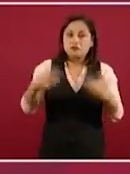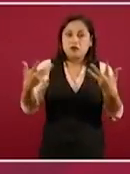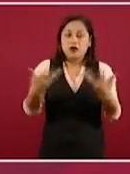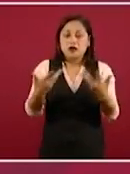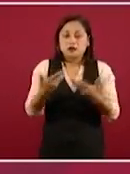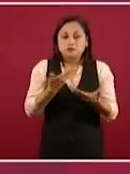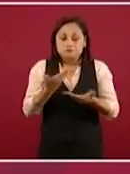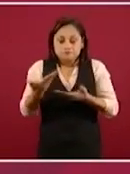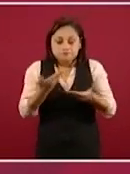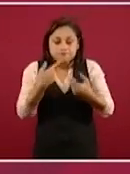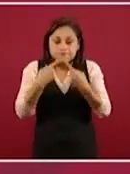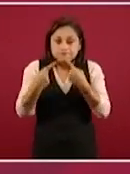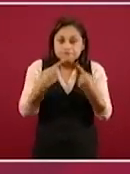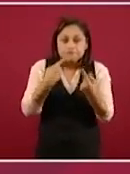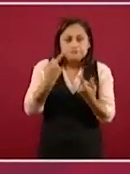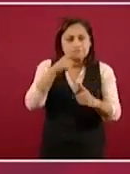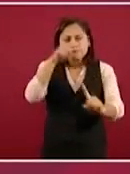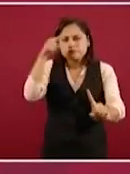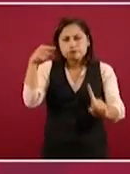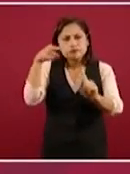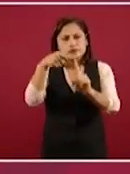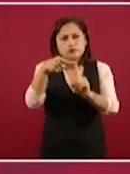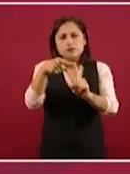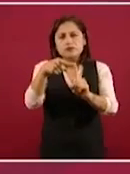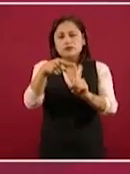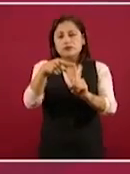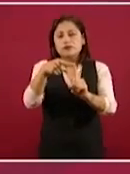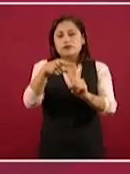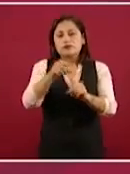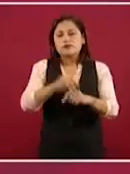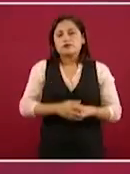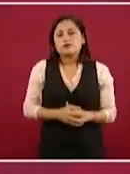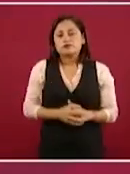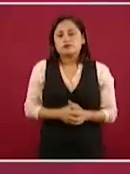con el propósito de